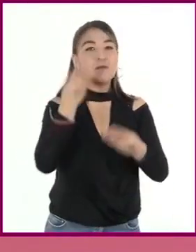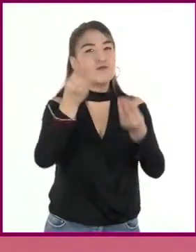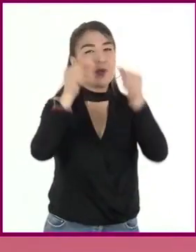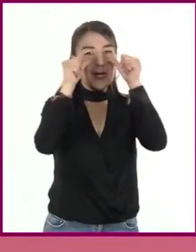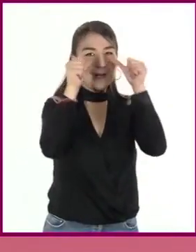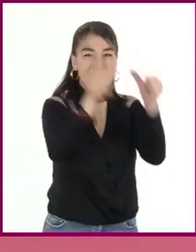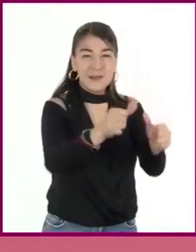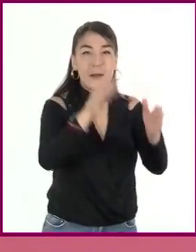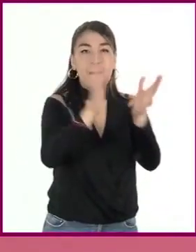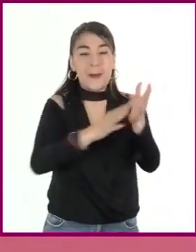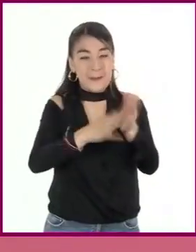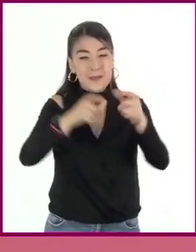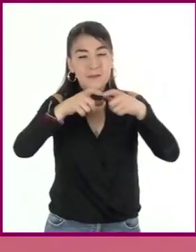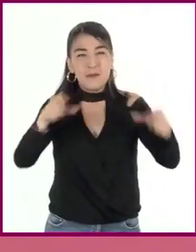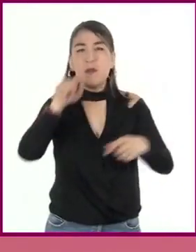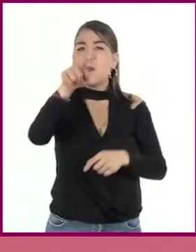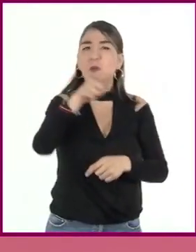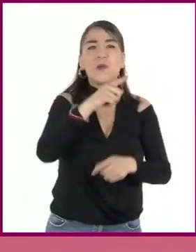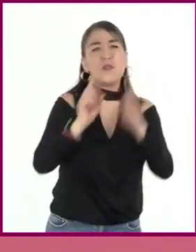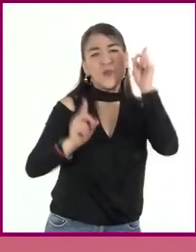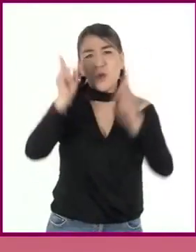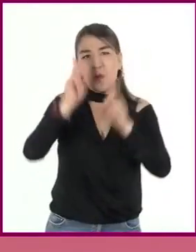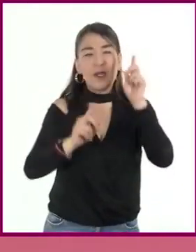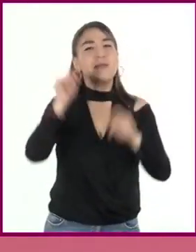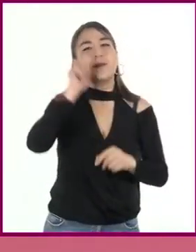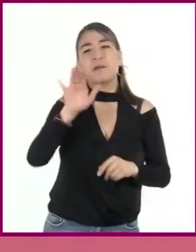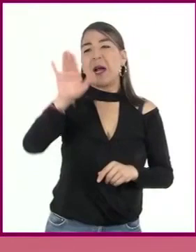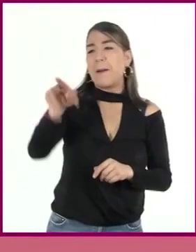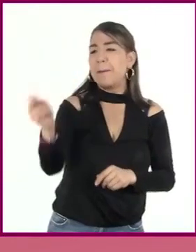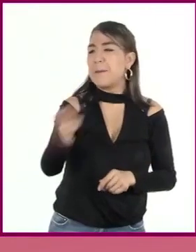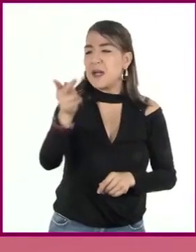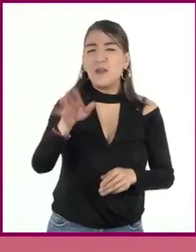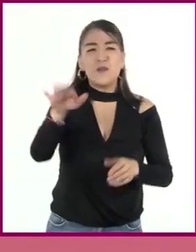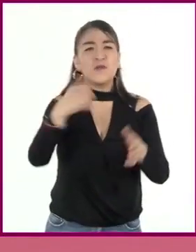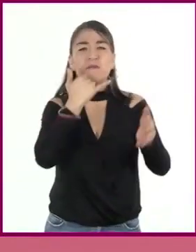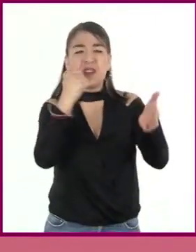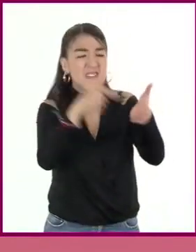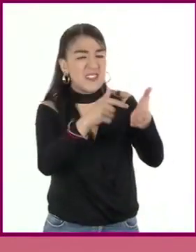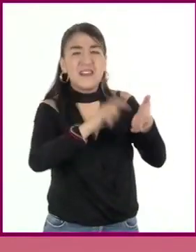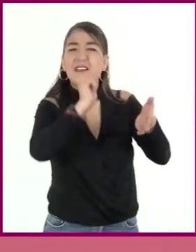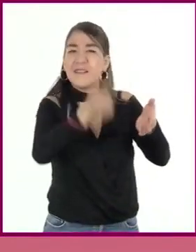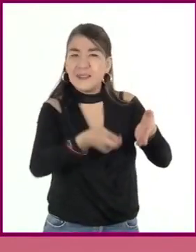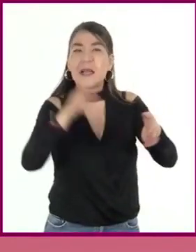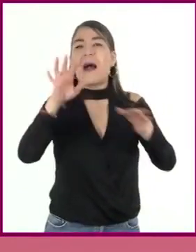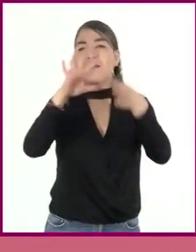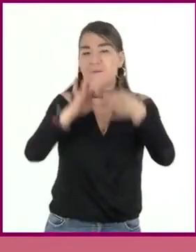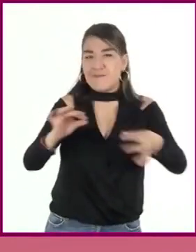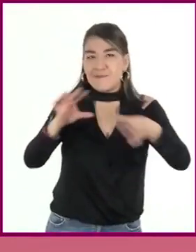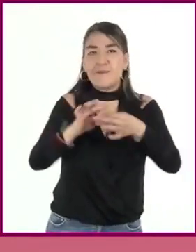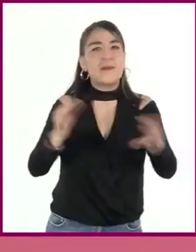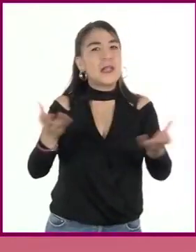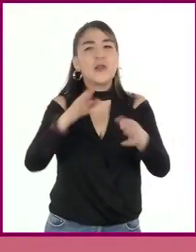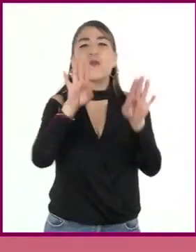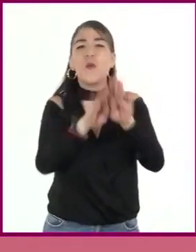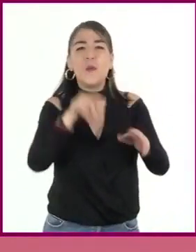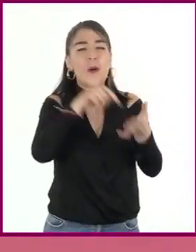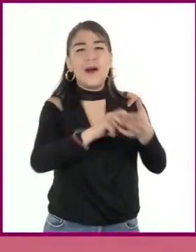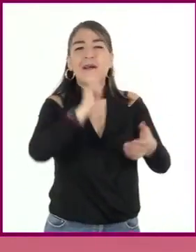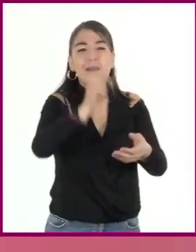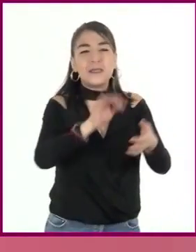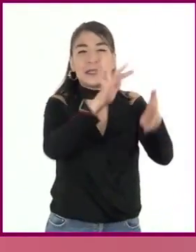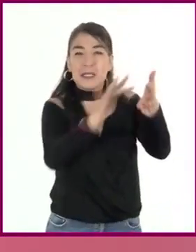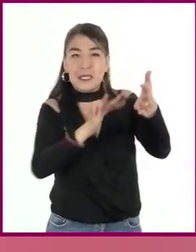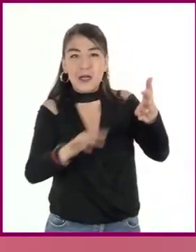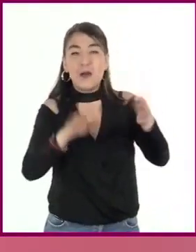mucha atención y preguntar todo aquello que no entiendan muy bien. Lo principal en cualquier documento es